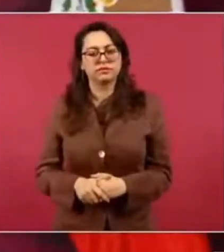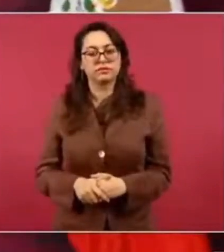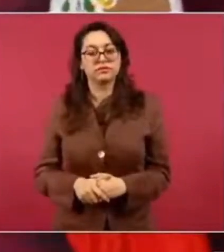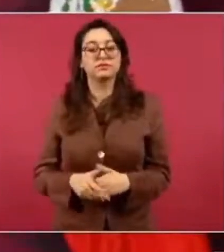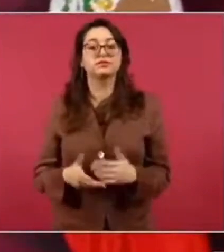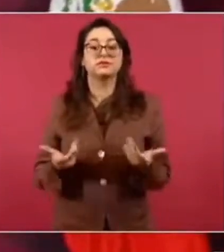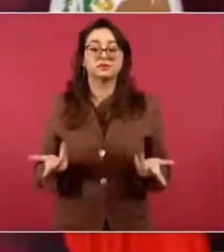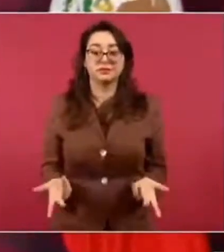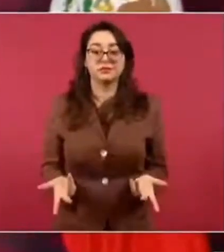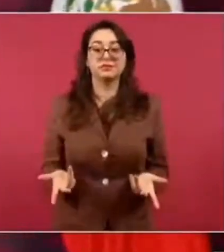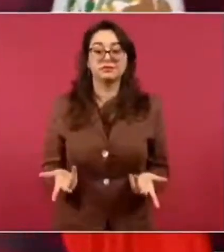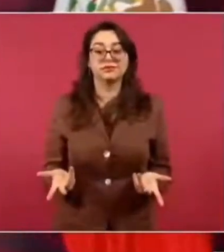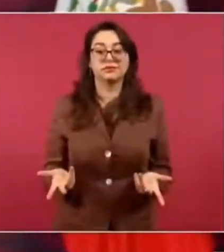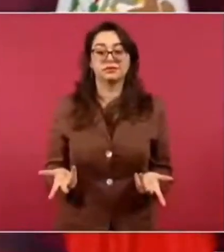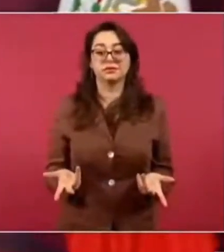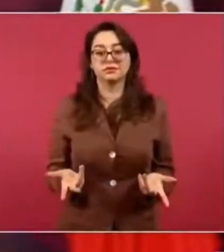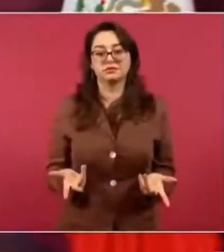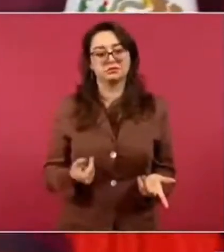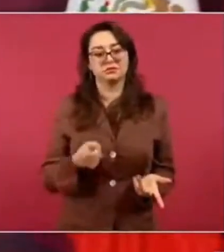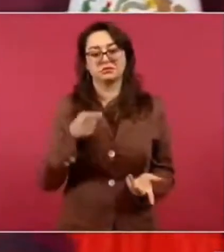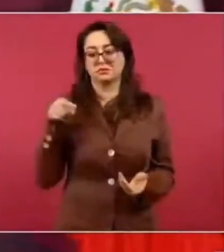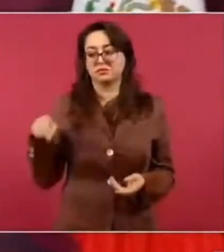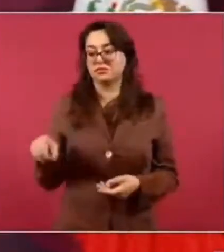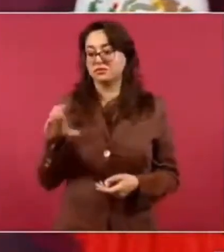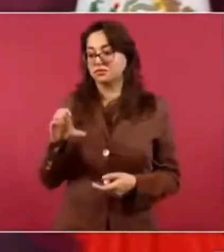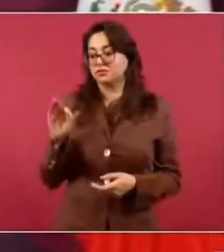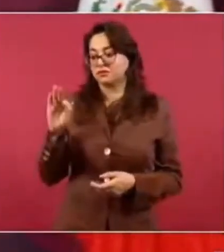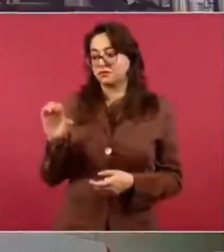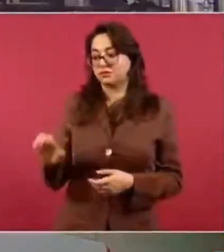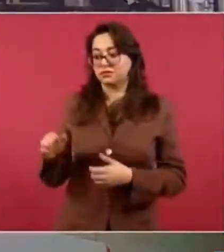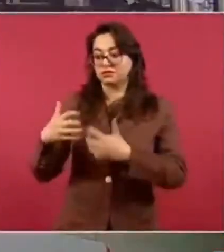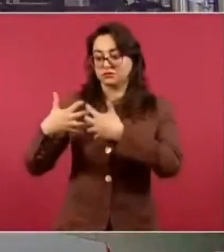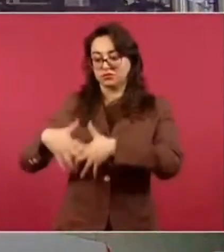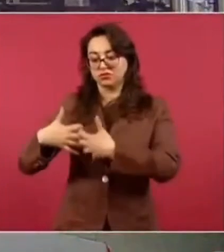las limitantes de no permitirle a la Comisión